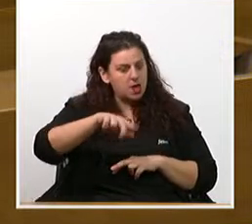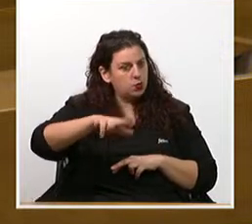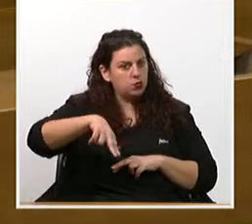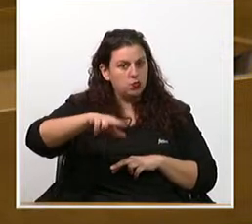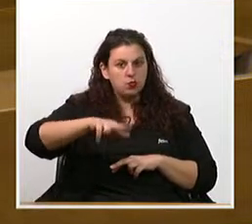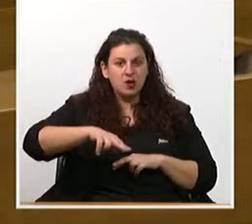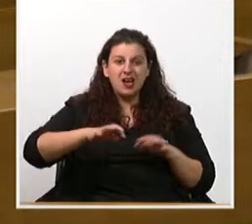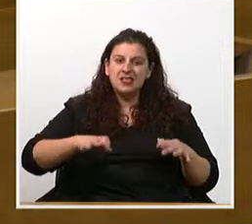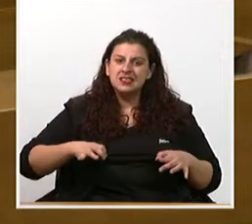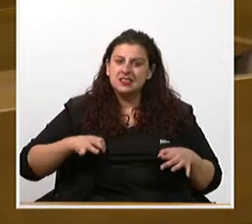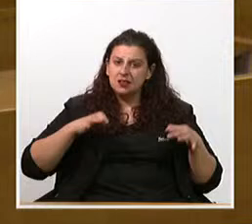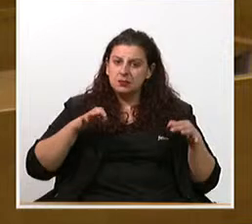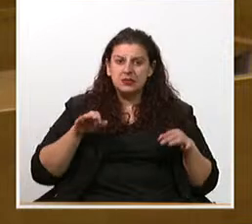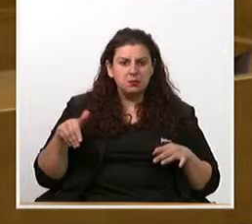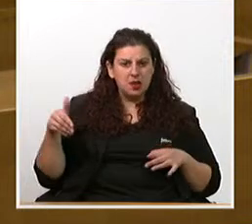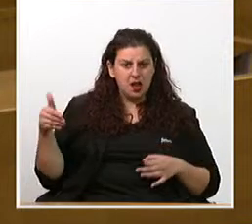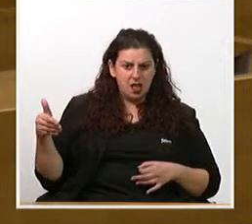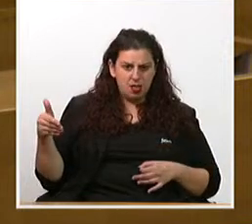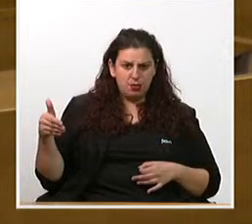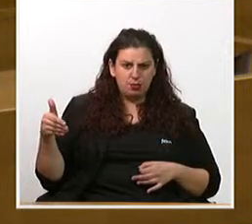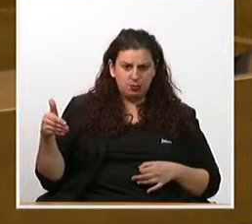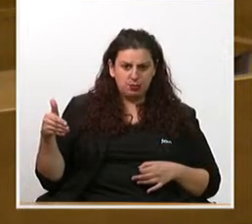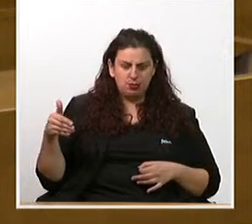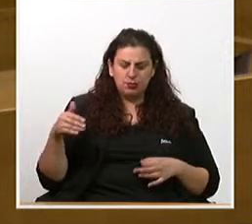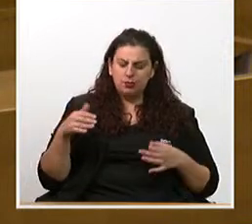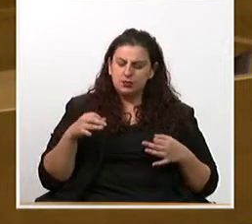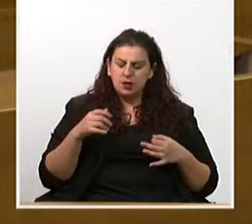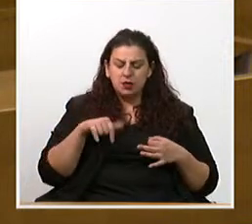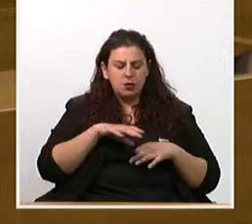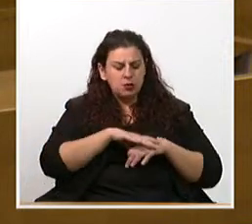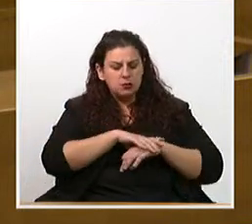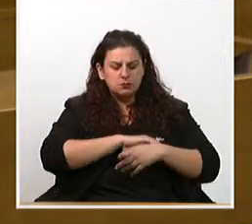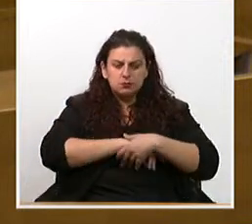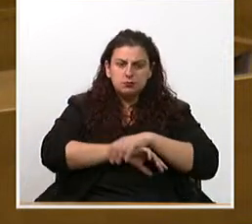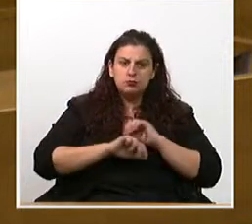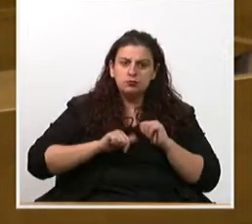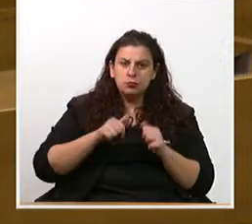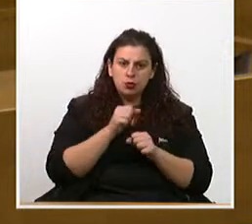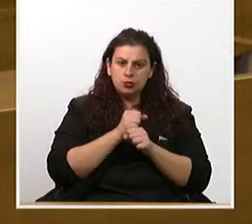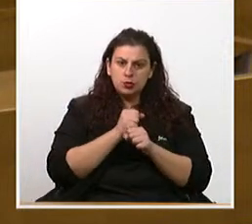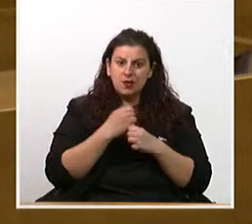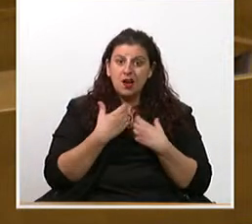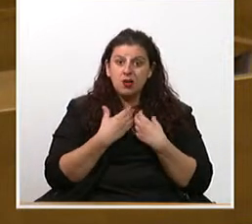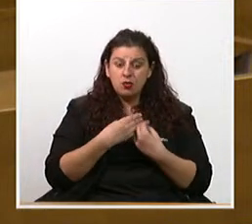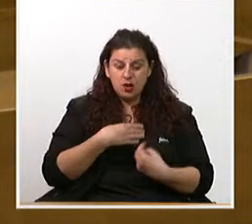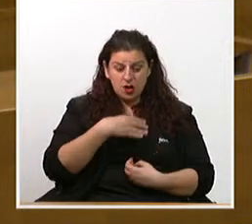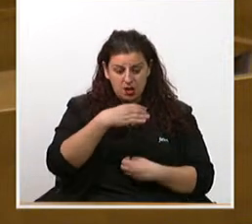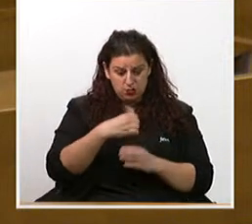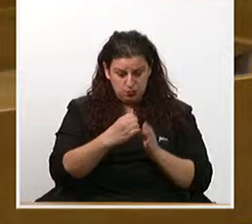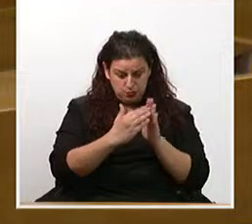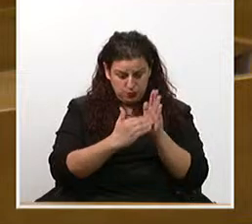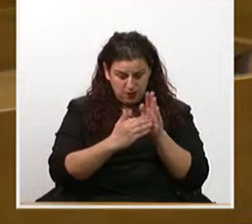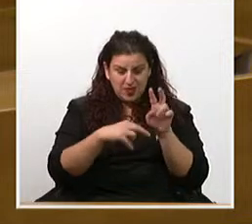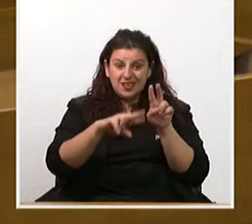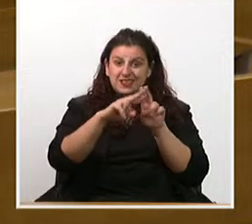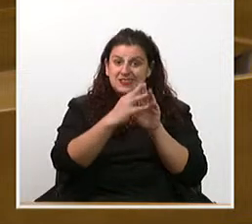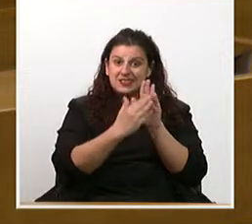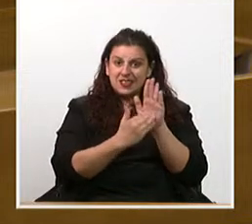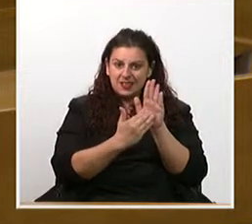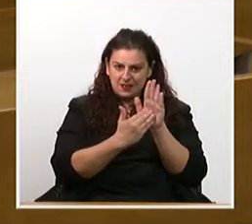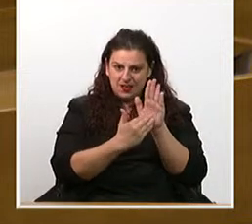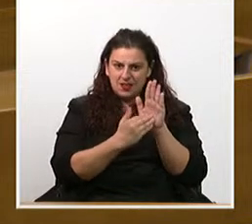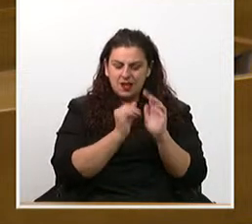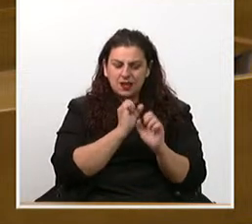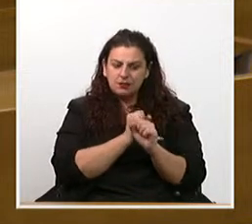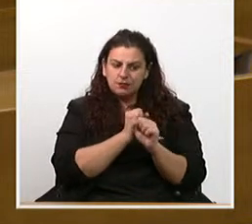tendrían siempre a su lado y que nos poníamos ya a trabajar junto con el ayuntamiento de valencia y la generalitat para que